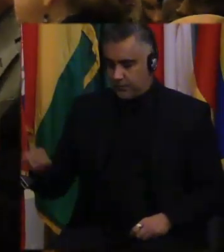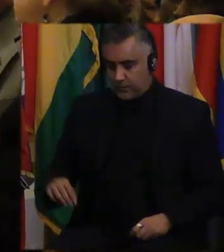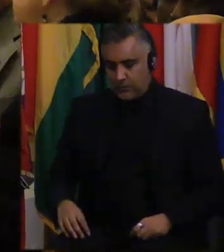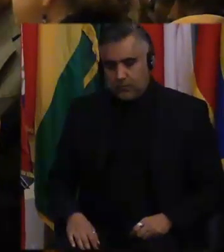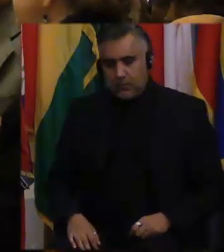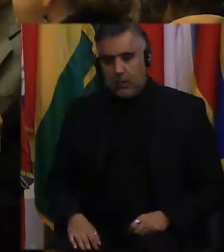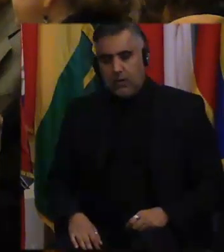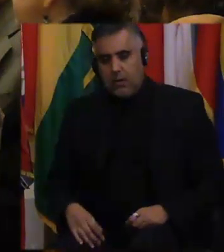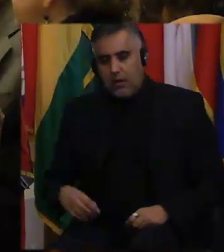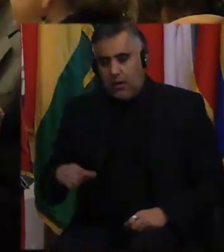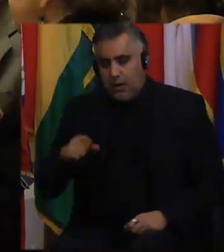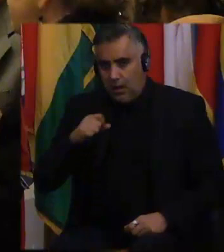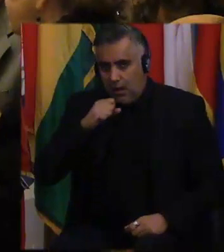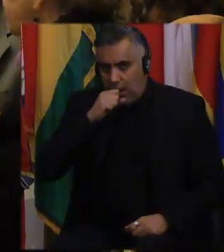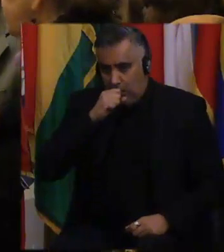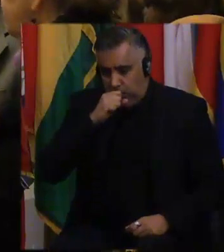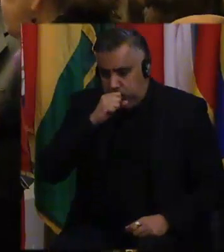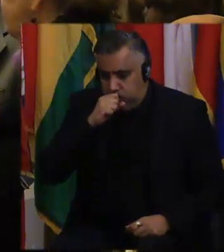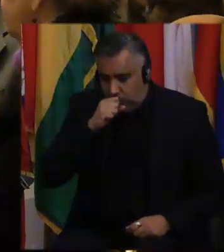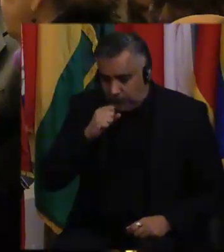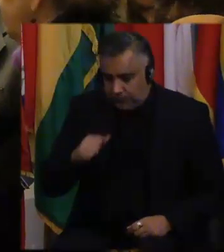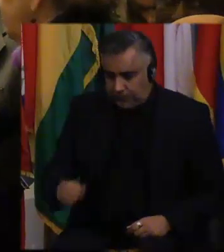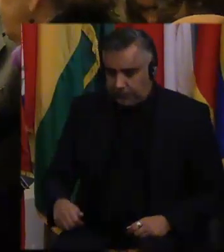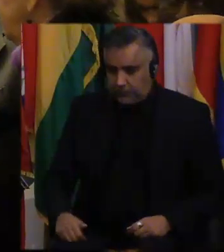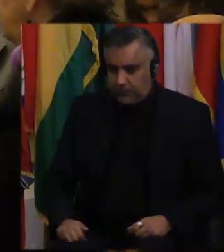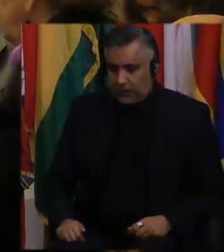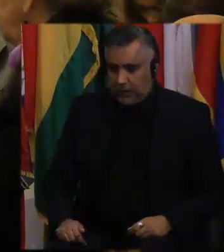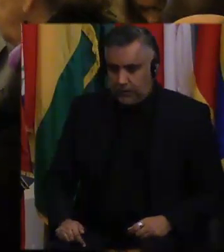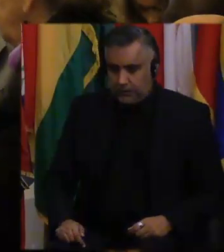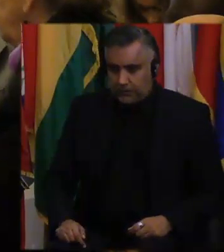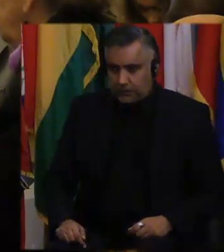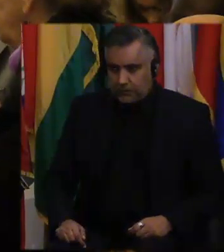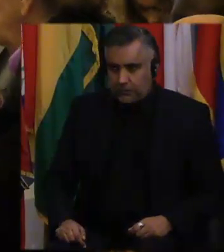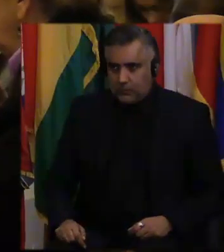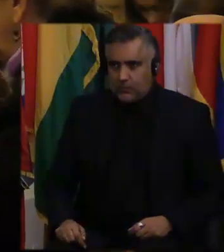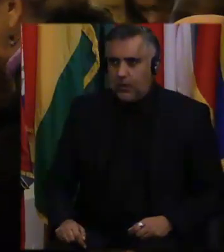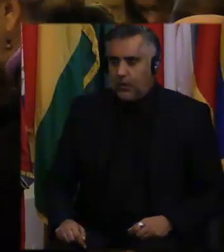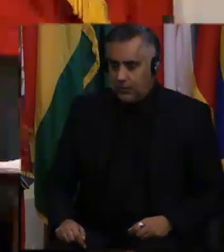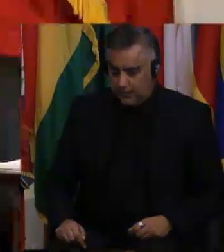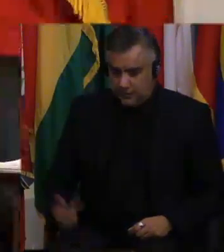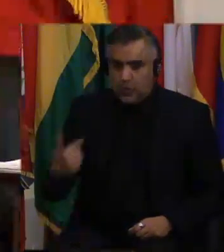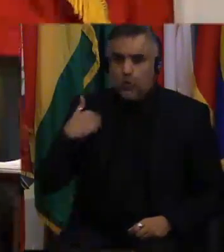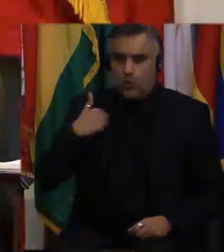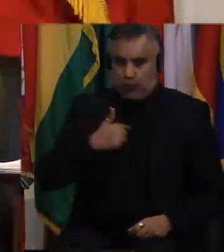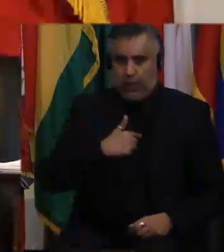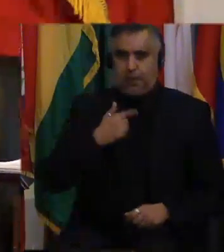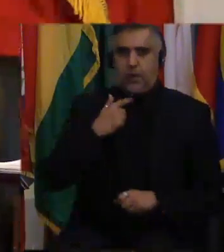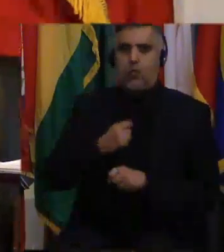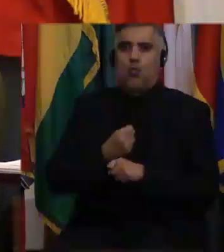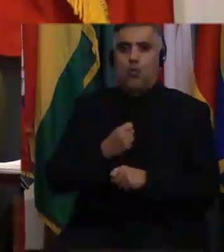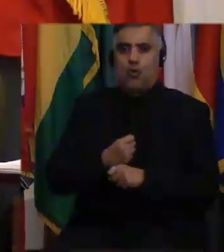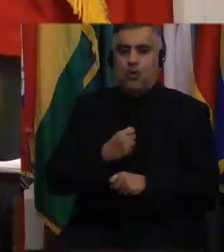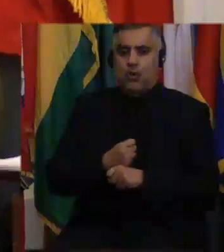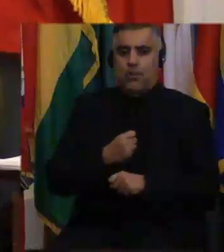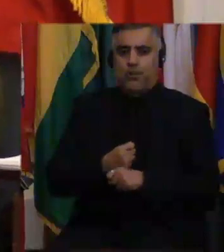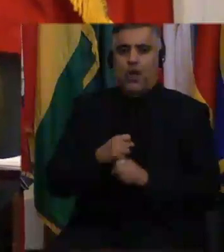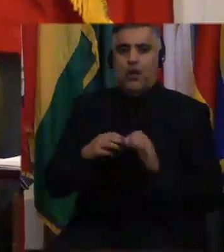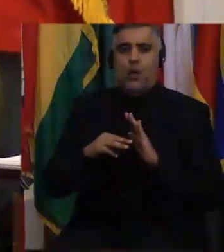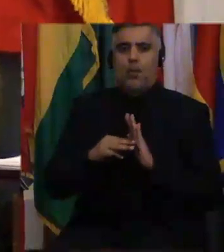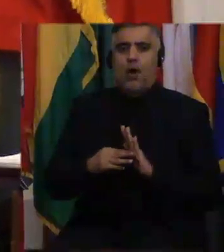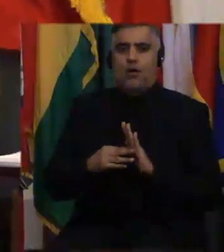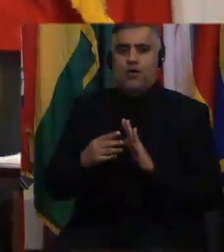Desde el MESEGBI hemos estado trabajando en una ley modelo sobre violencia política contra las mujeres.